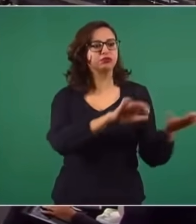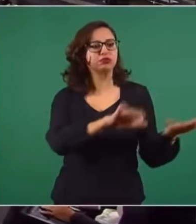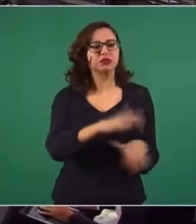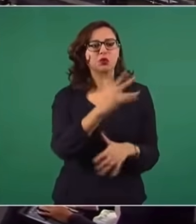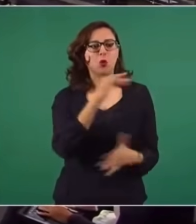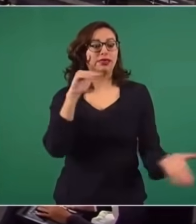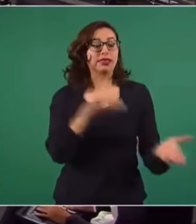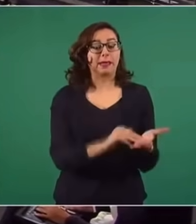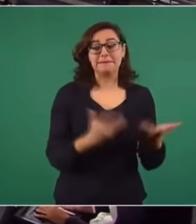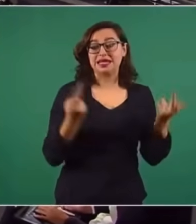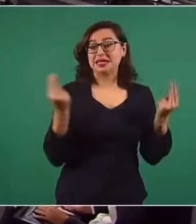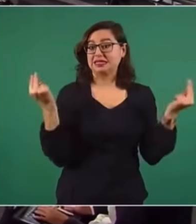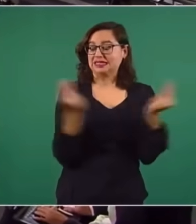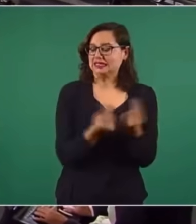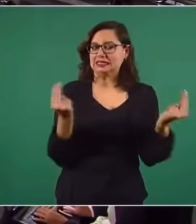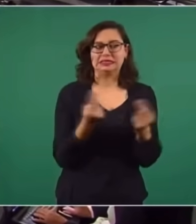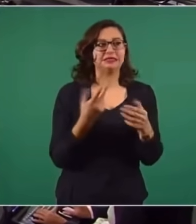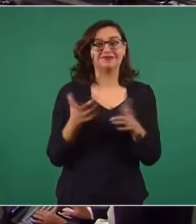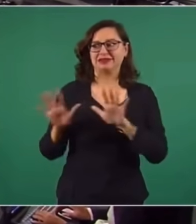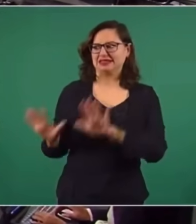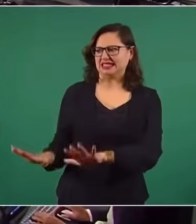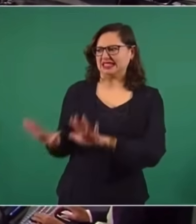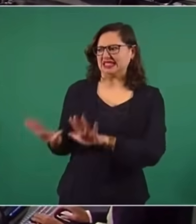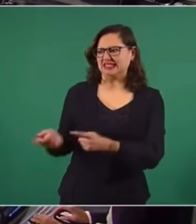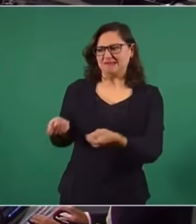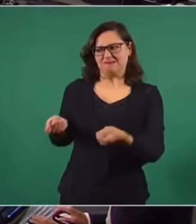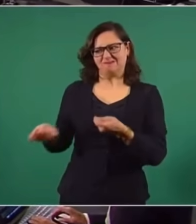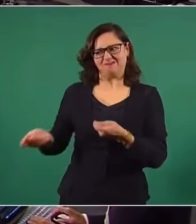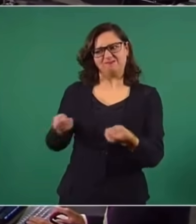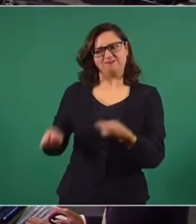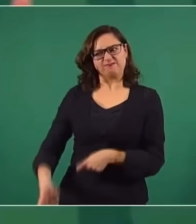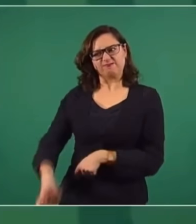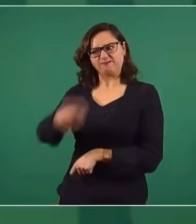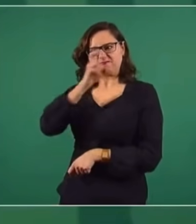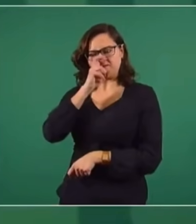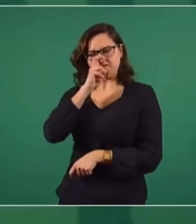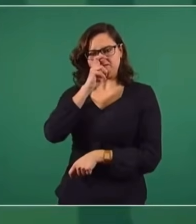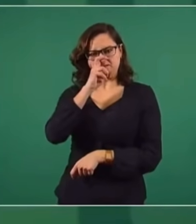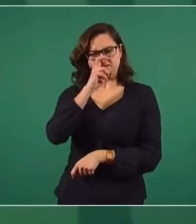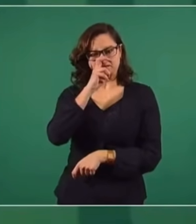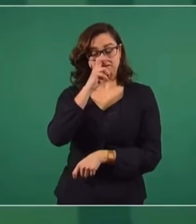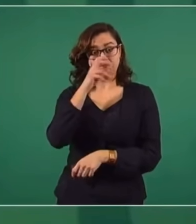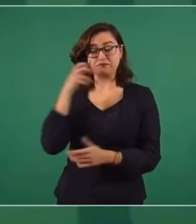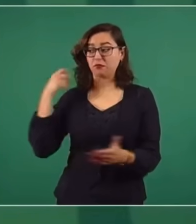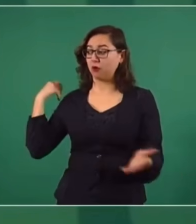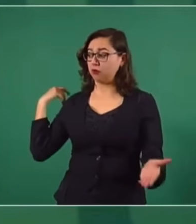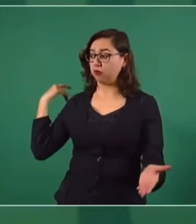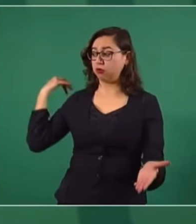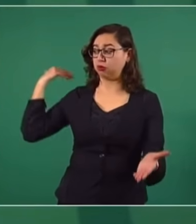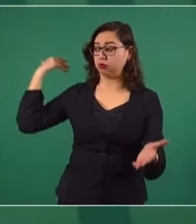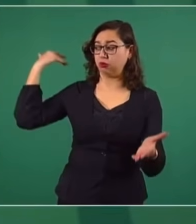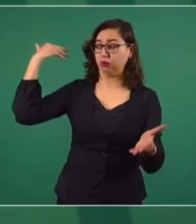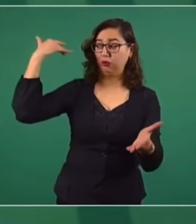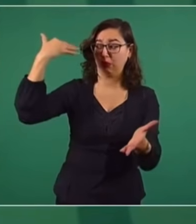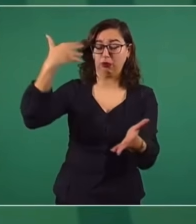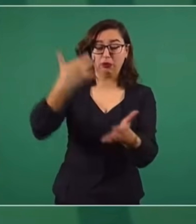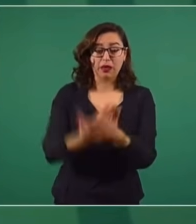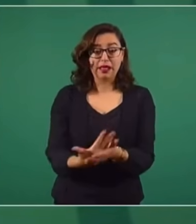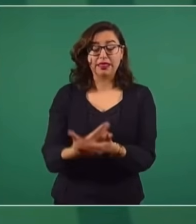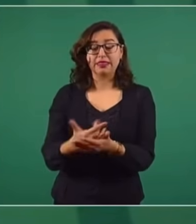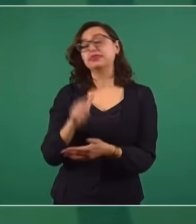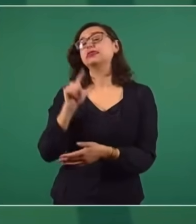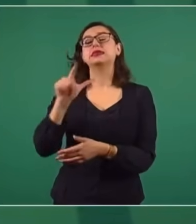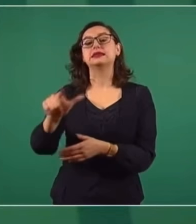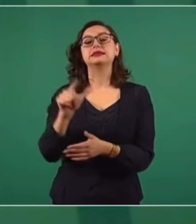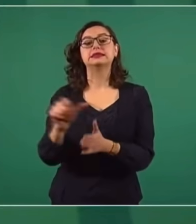etcétera. Necesitábamos, era indispensable aplanar la curva. 18 o 17 meses después